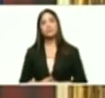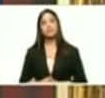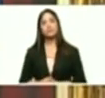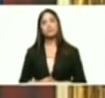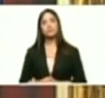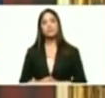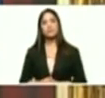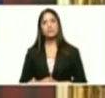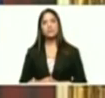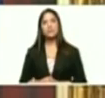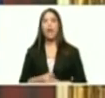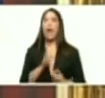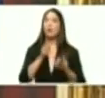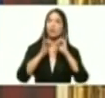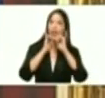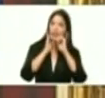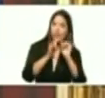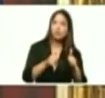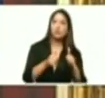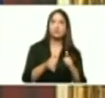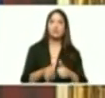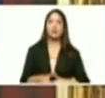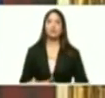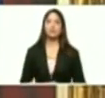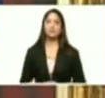una parte de denuncia, también en la exposición,